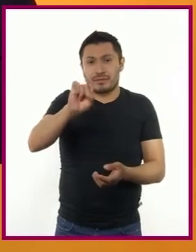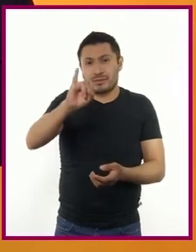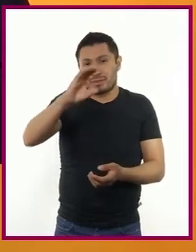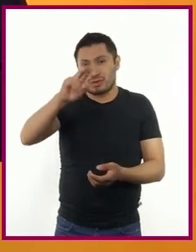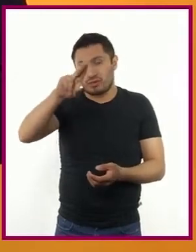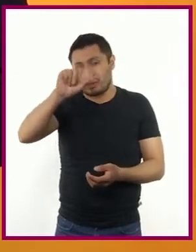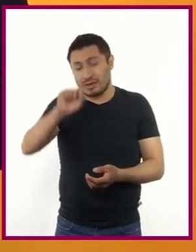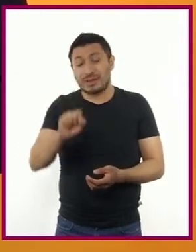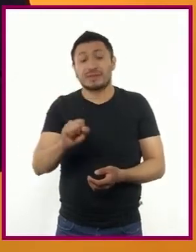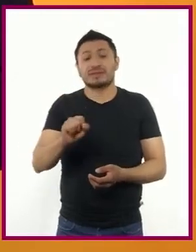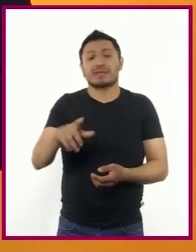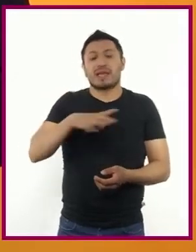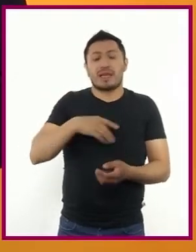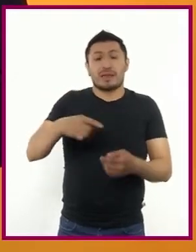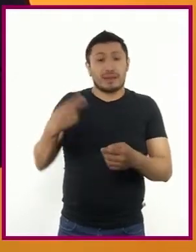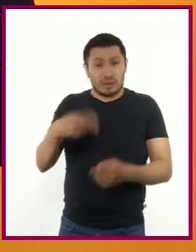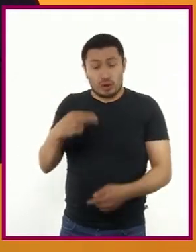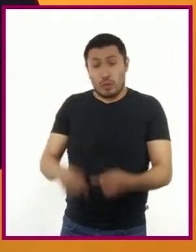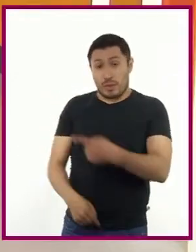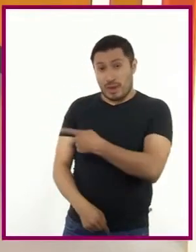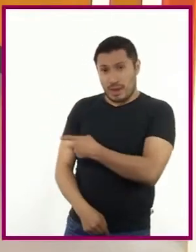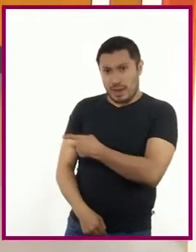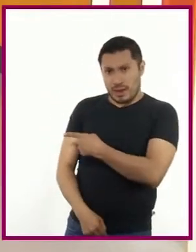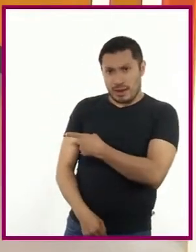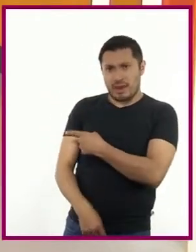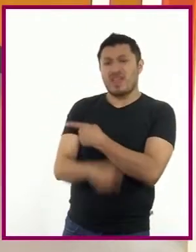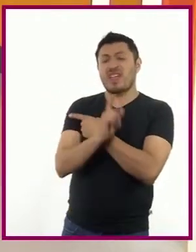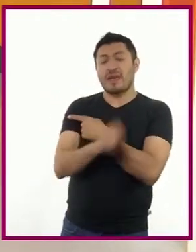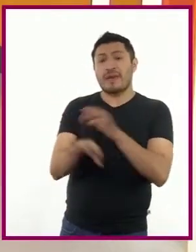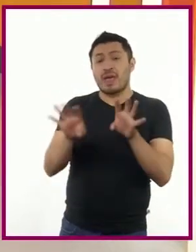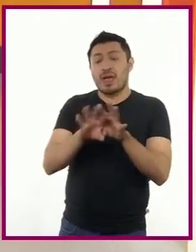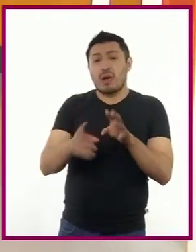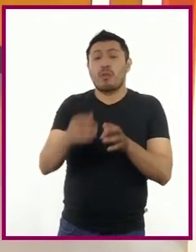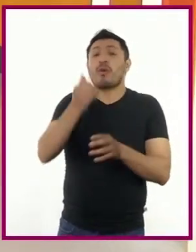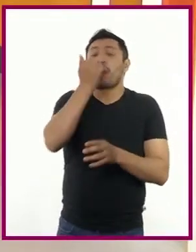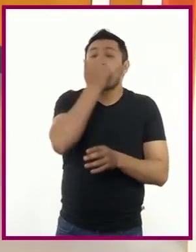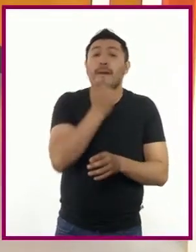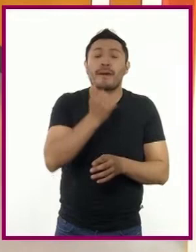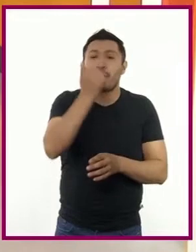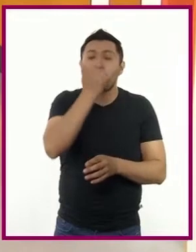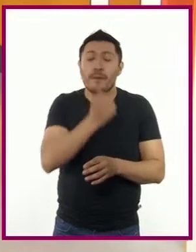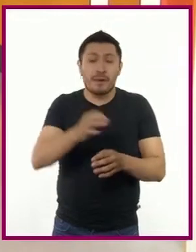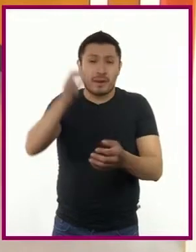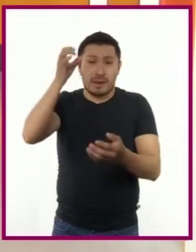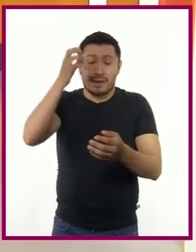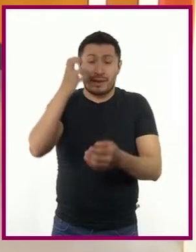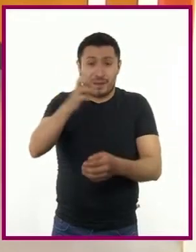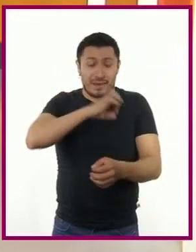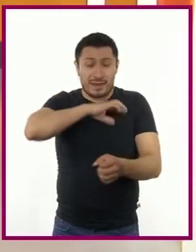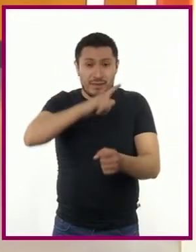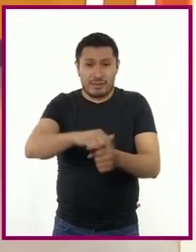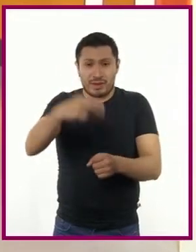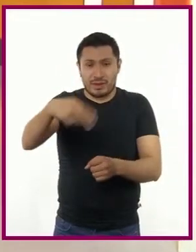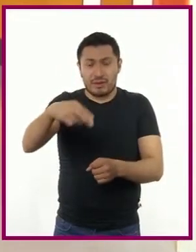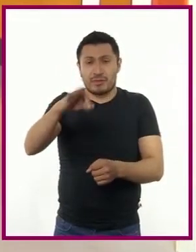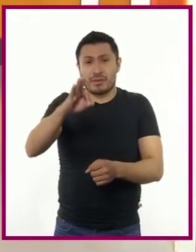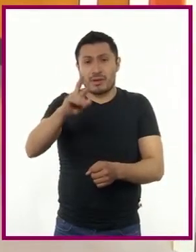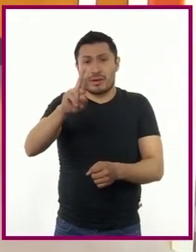un monosacárido, es decir, una molécula de azúcar específicamente llamada